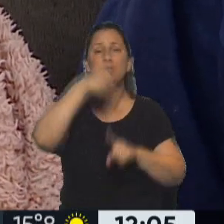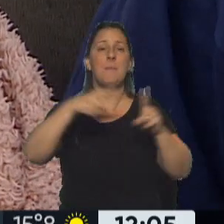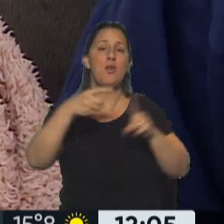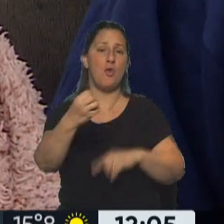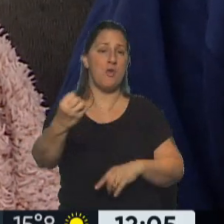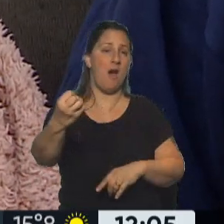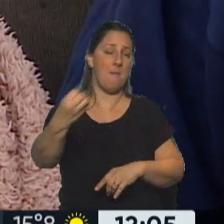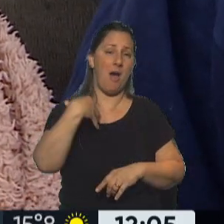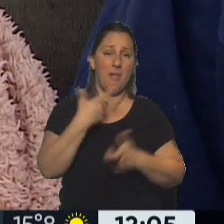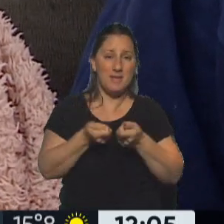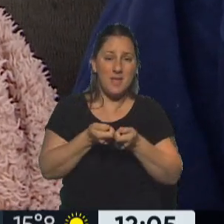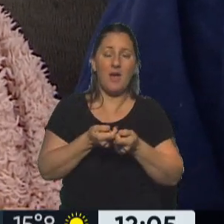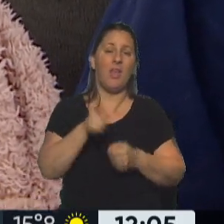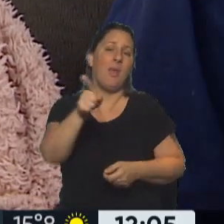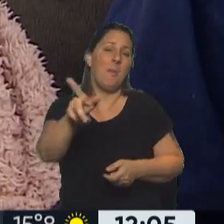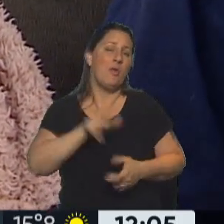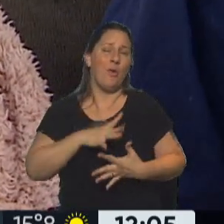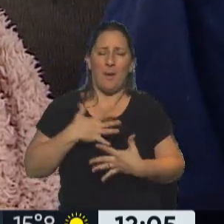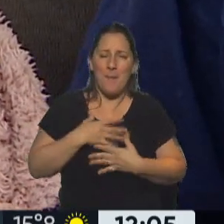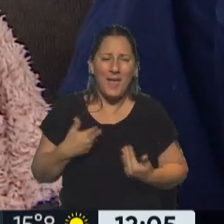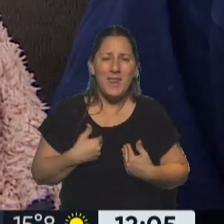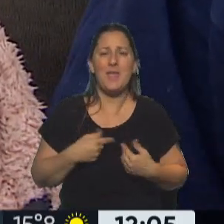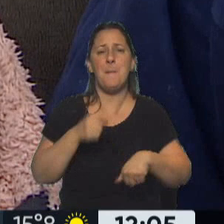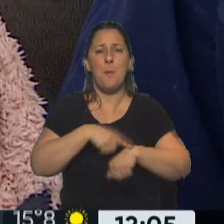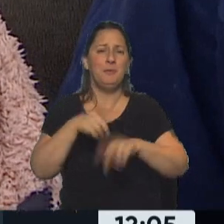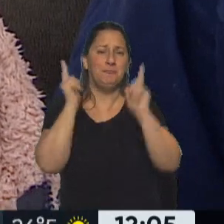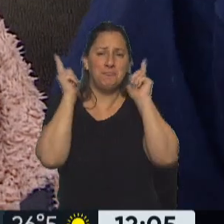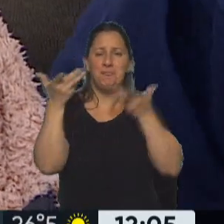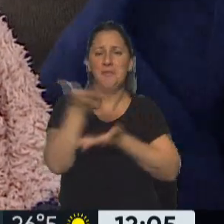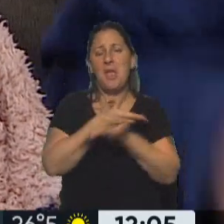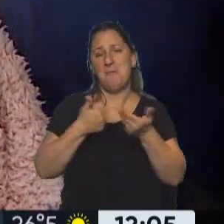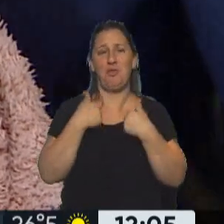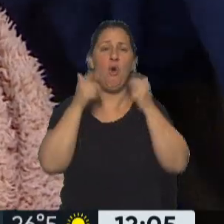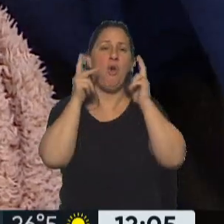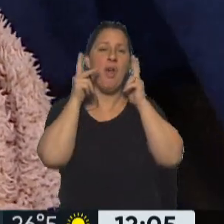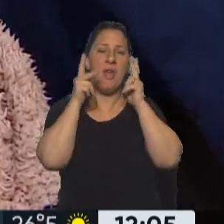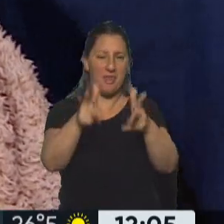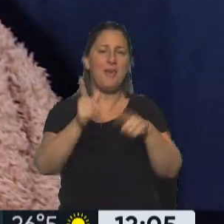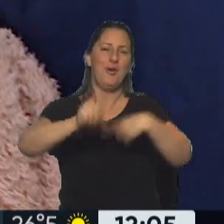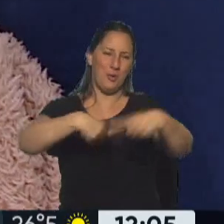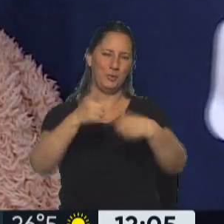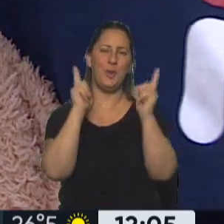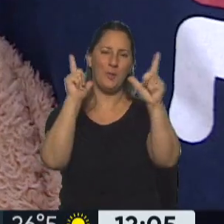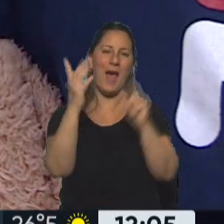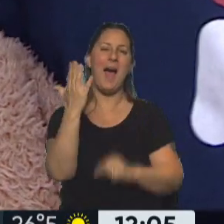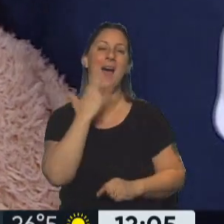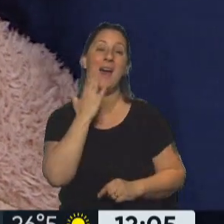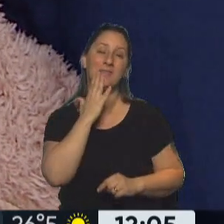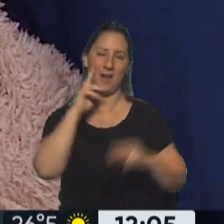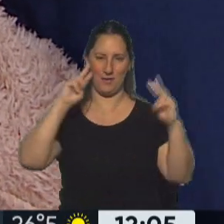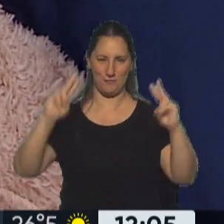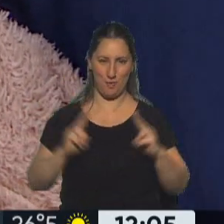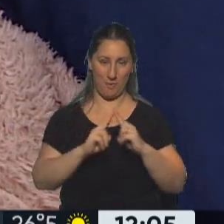diciendo que me amaba, que estaba pasándola bien. Y yo le digo, bueno, hijo, seguí disfrutando. A la tarde nos